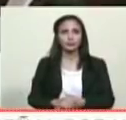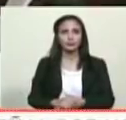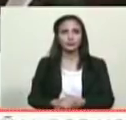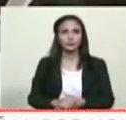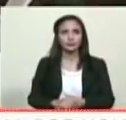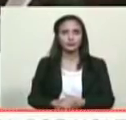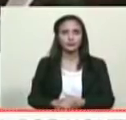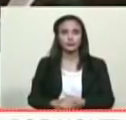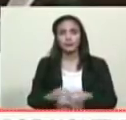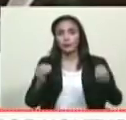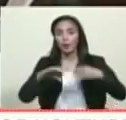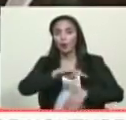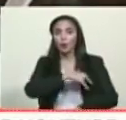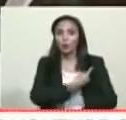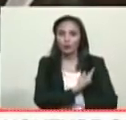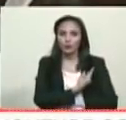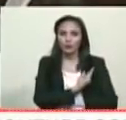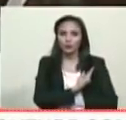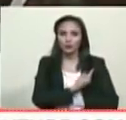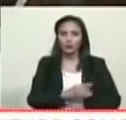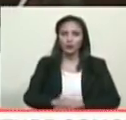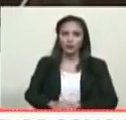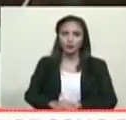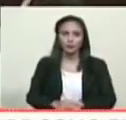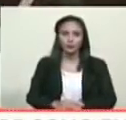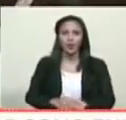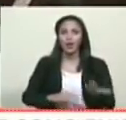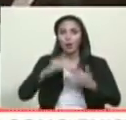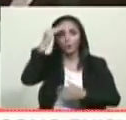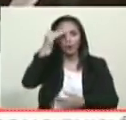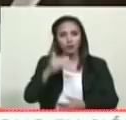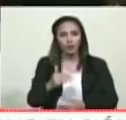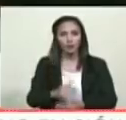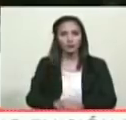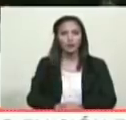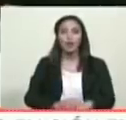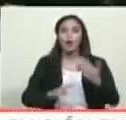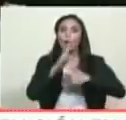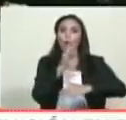Universidad Nacional Experimental Politécnica de las Fuerzas Armadas,